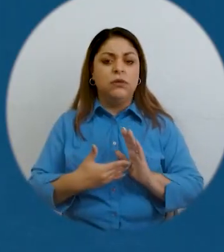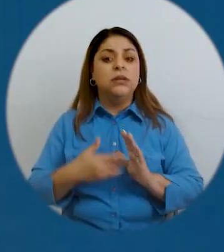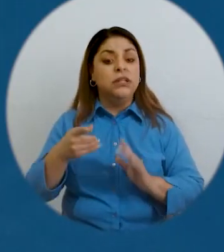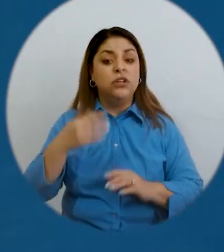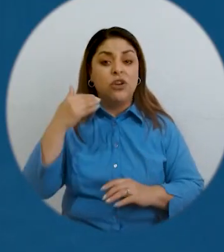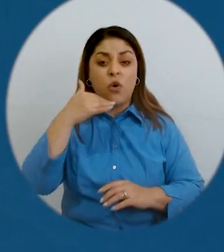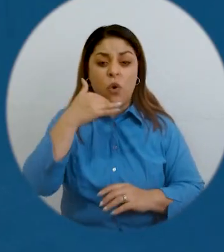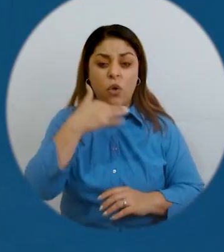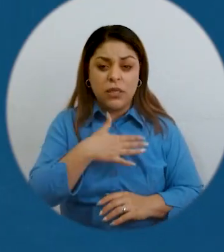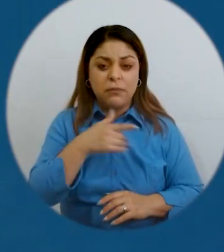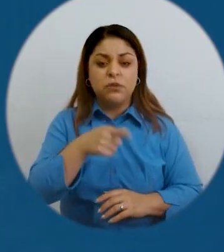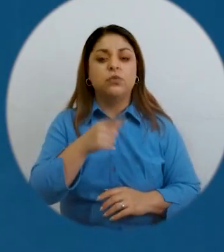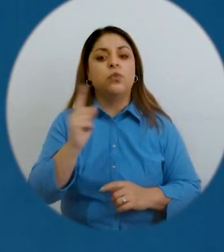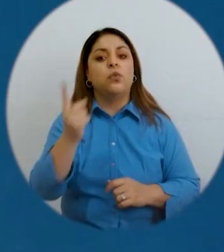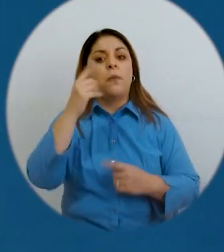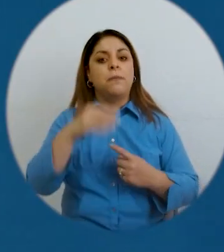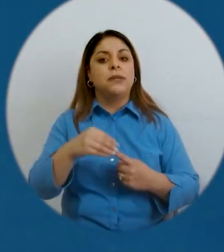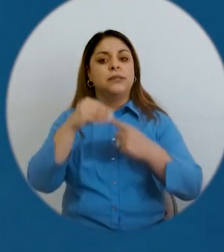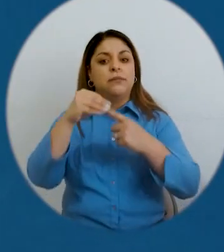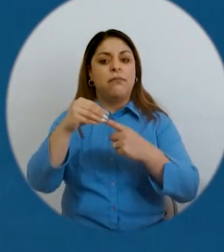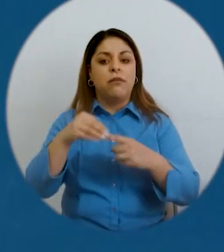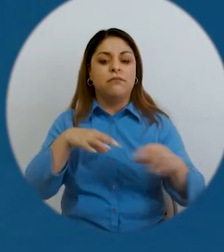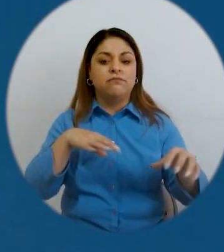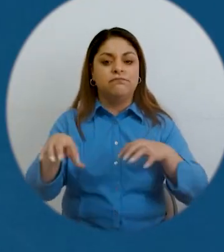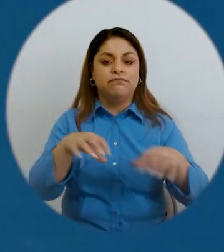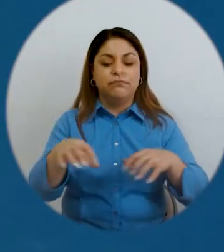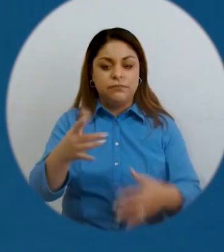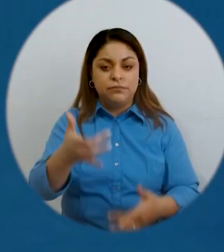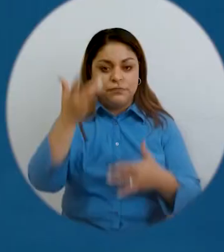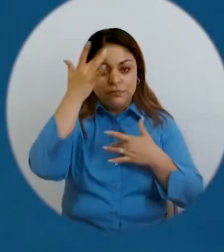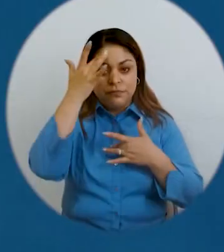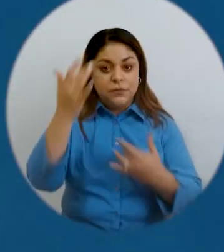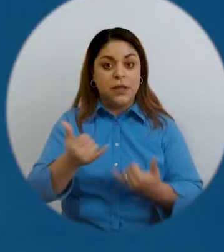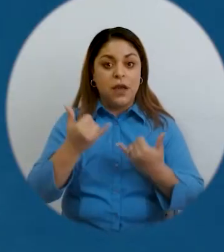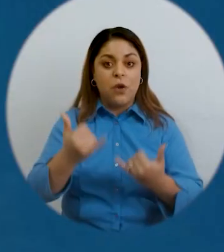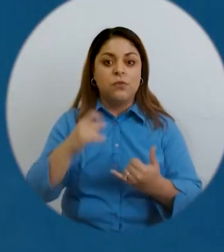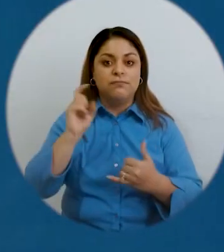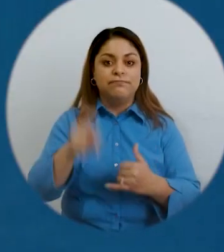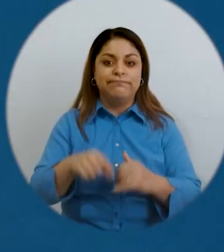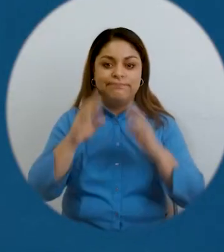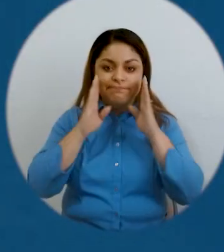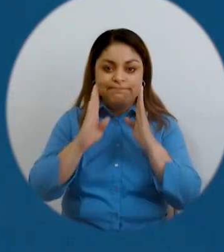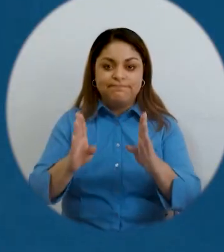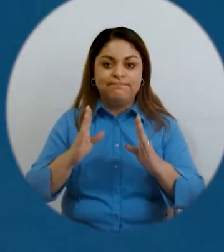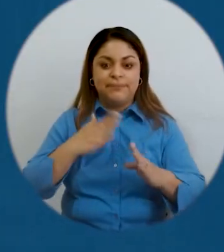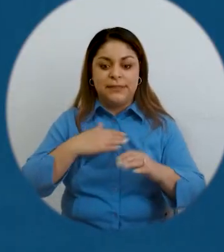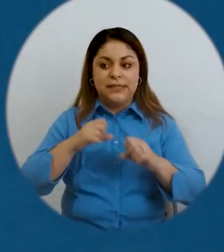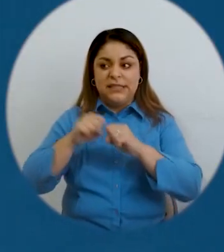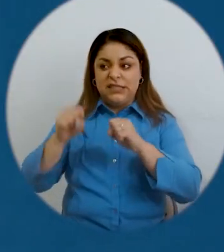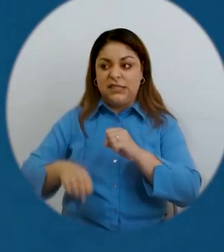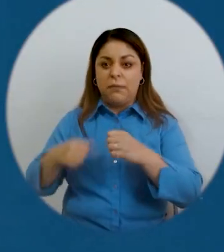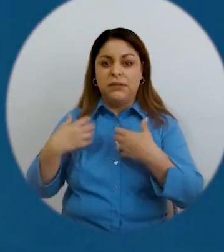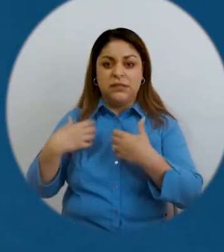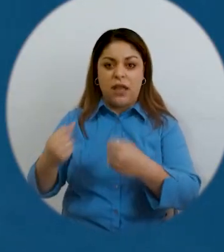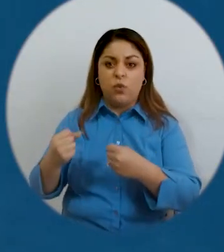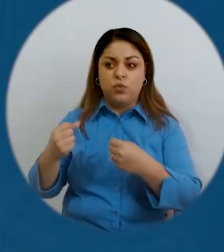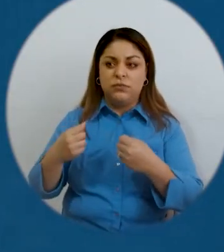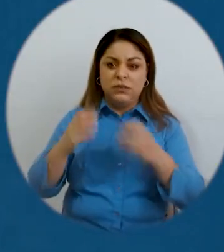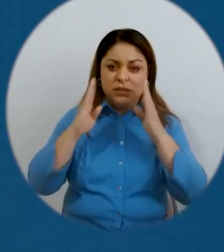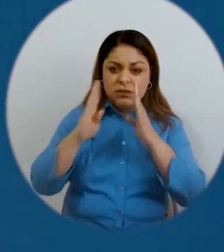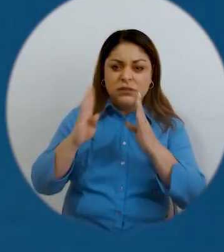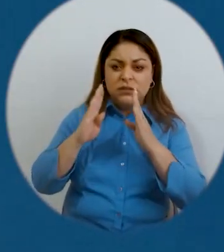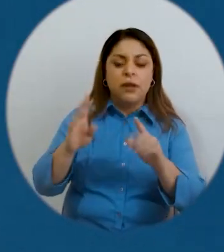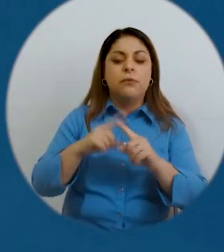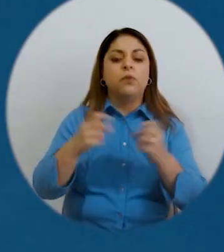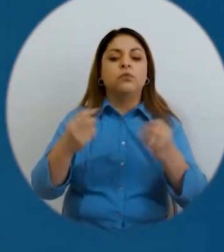es uno de los principales factores de enfermedades que en este momento tenemos que atender mediante nuestros sistemas de salud y